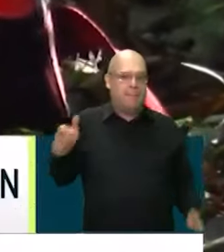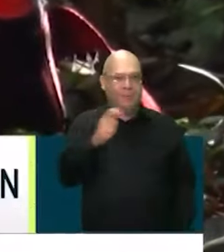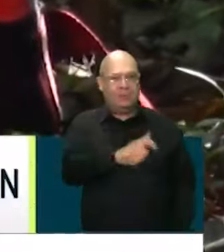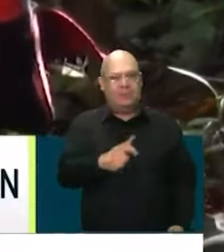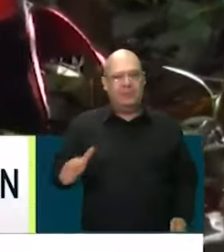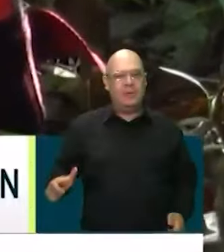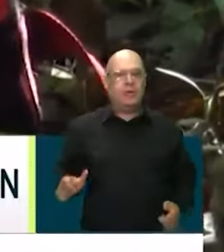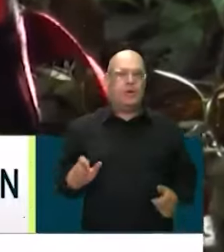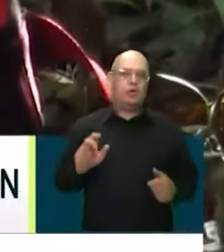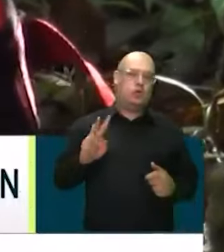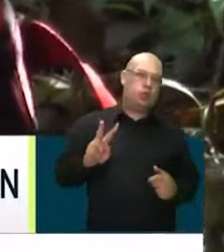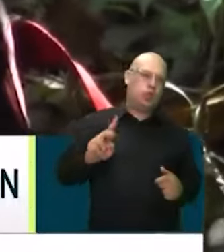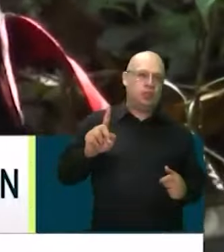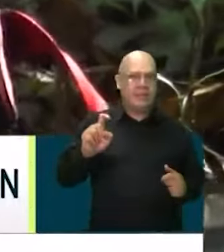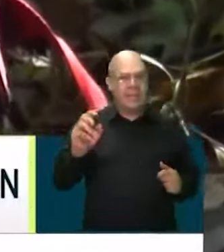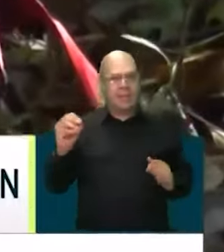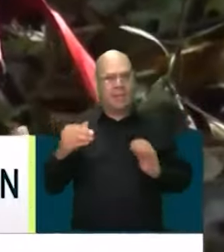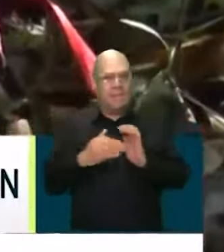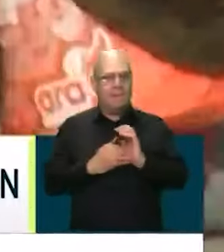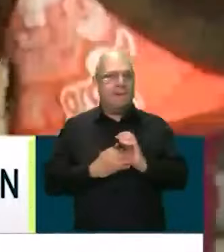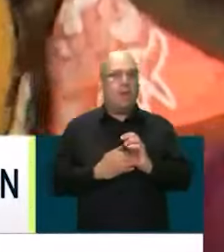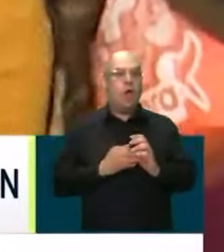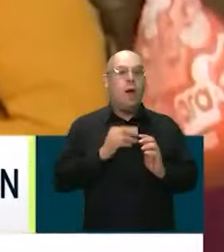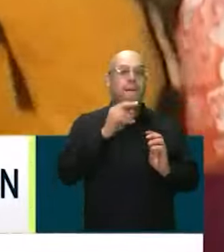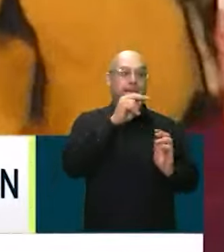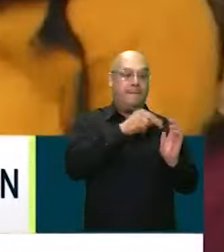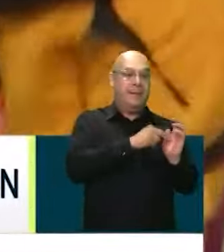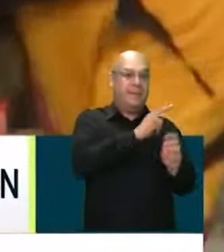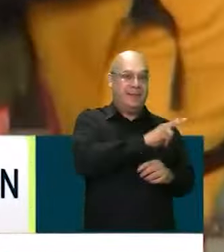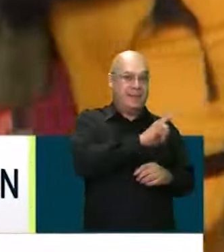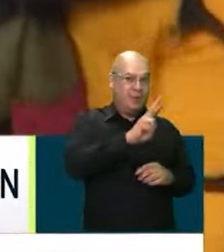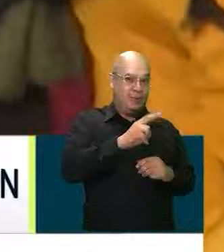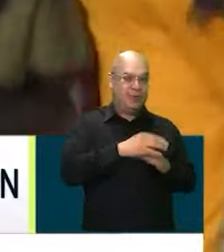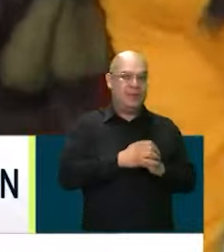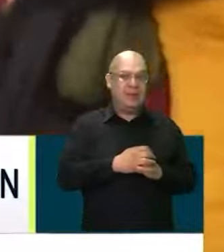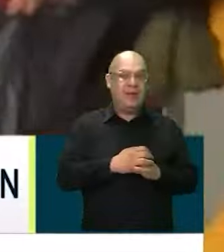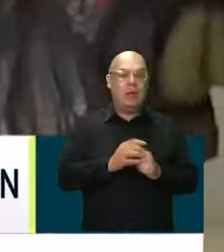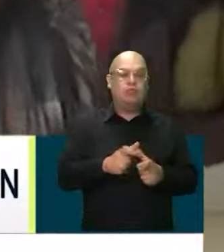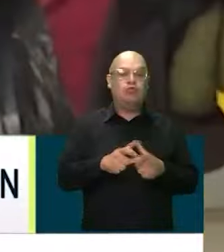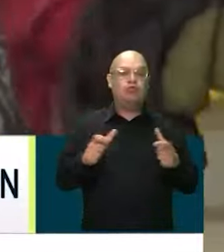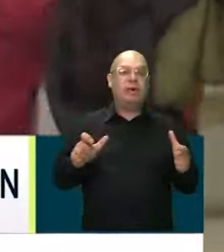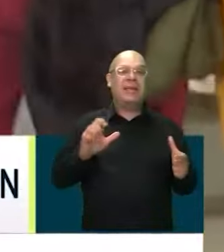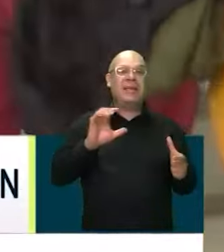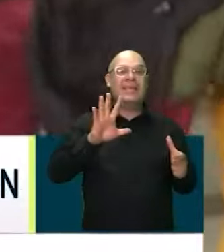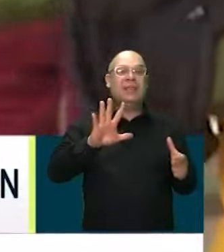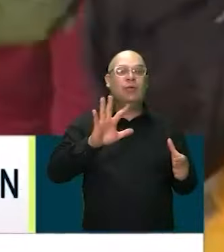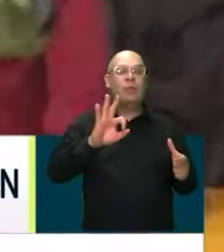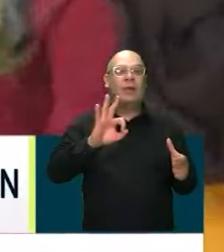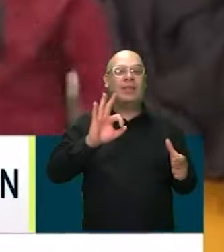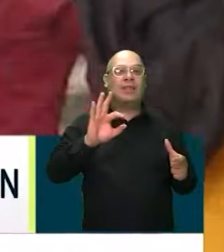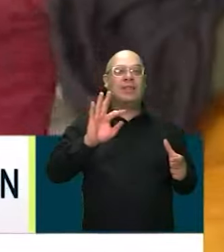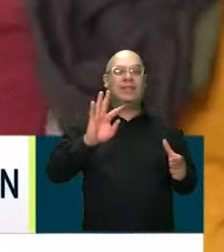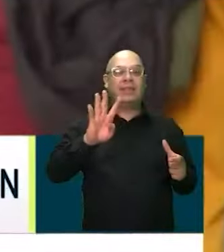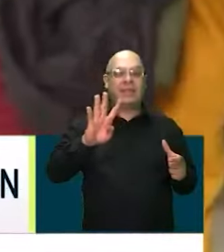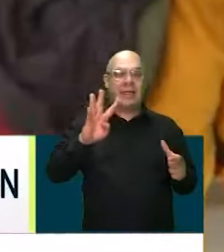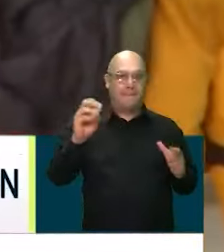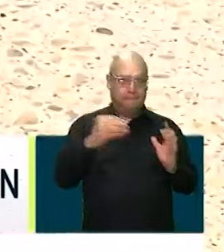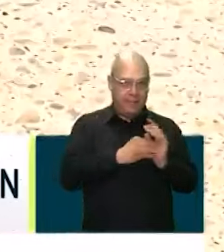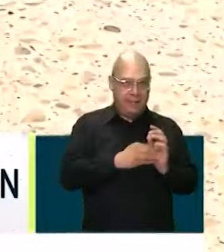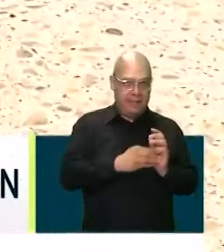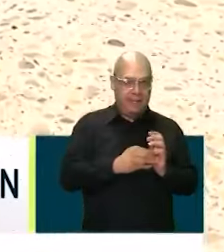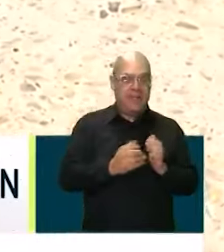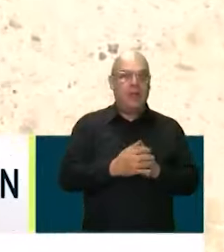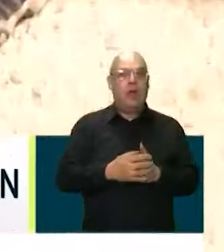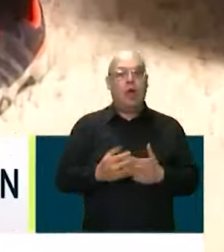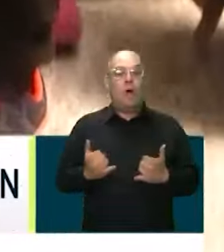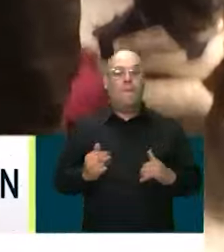260,000 lo hicieron en 2022 la cifra llegó a 540,000 en 2023 y migración Colombia Calcula que